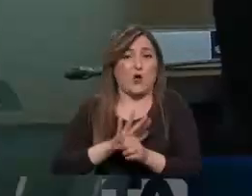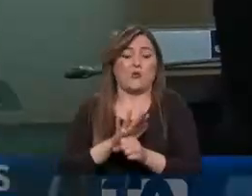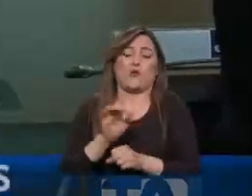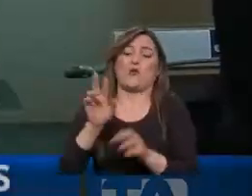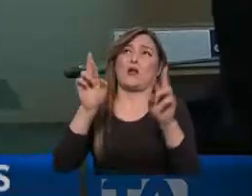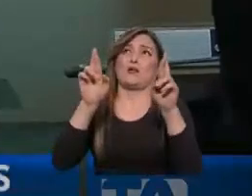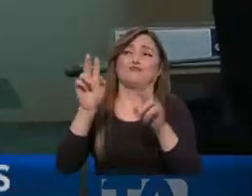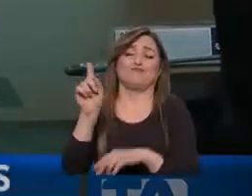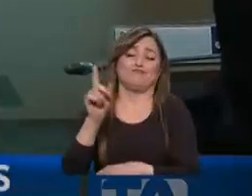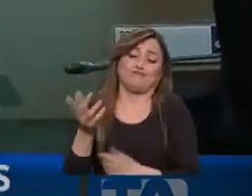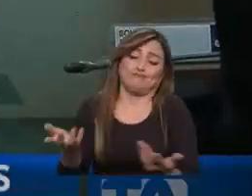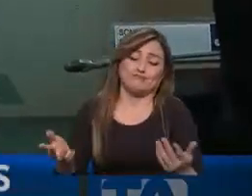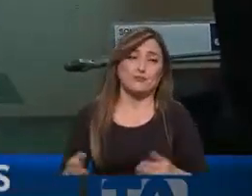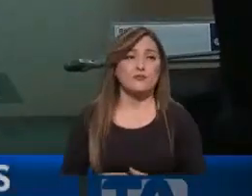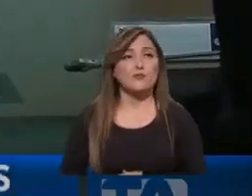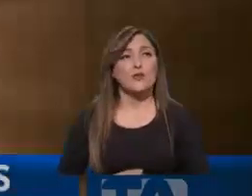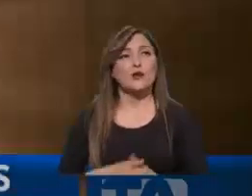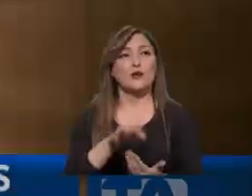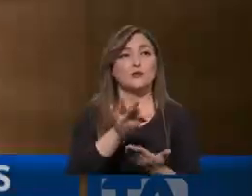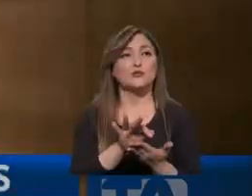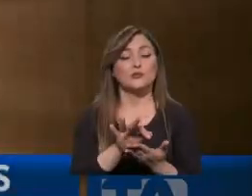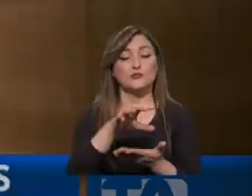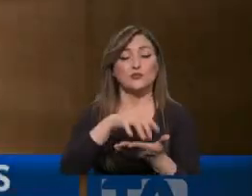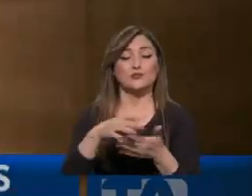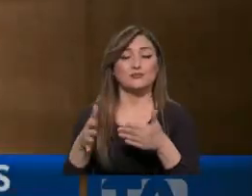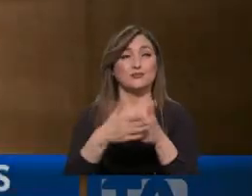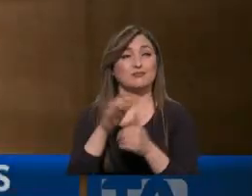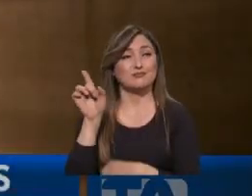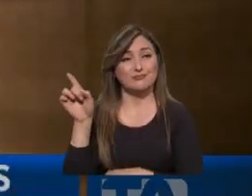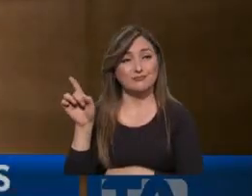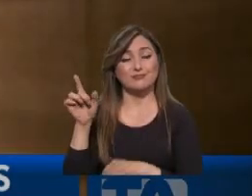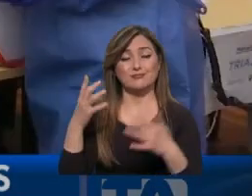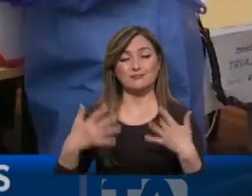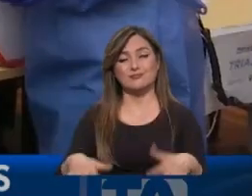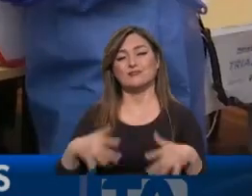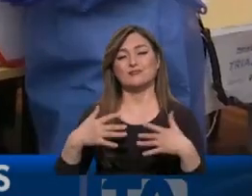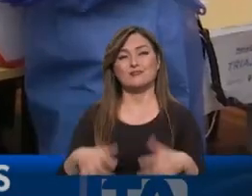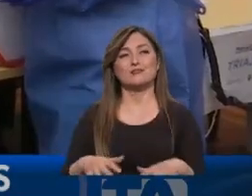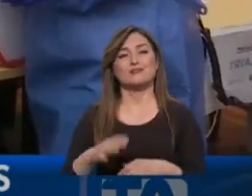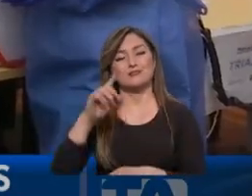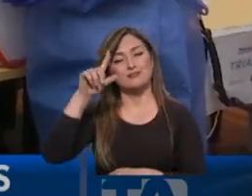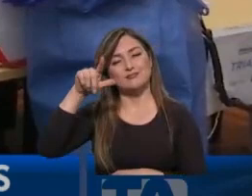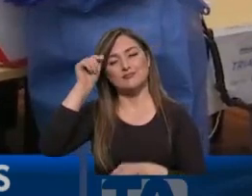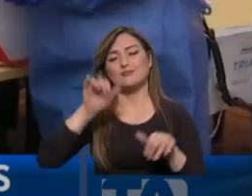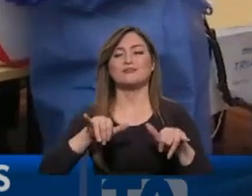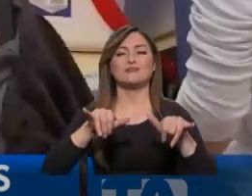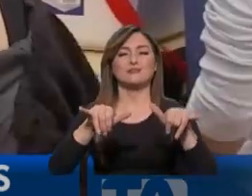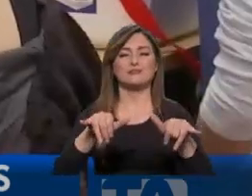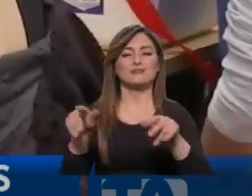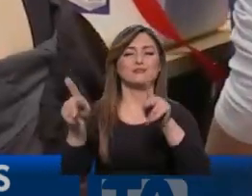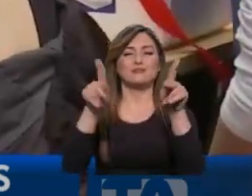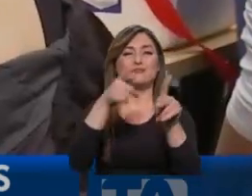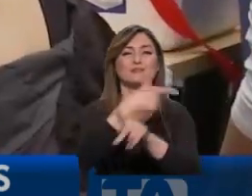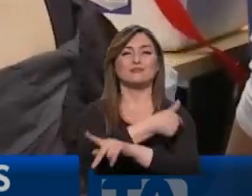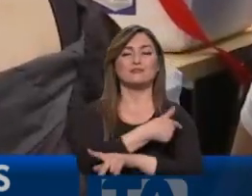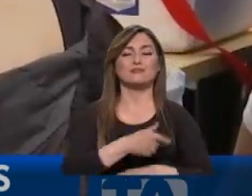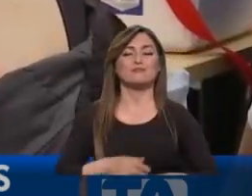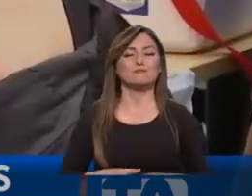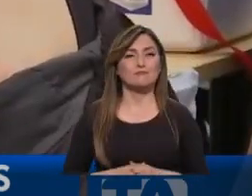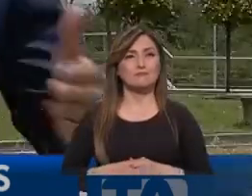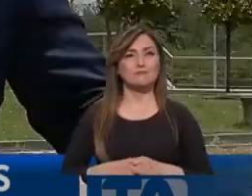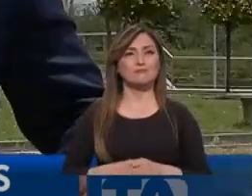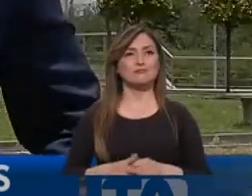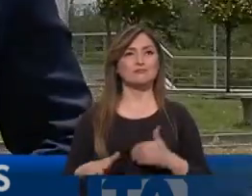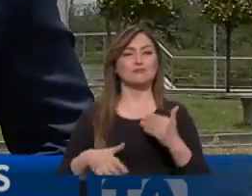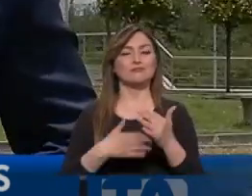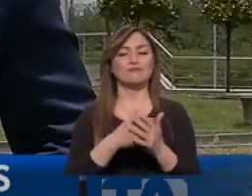para evitar que se cierren cantones y provincias, si es que la situación llega a agravarse, el gobierno continuará con este plan de vacunación para llegar